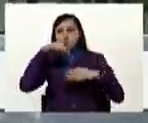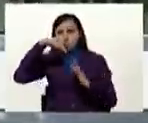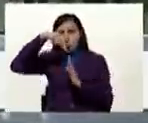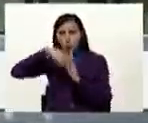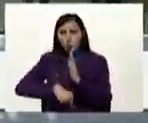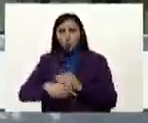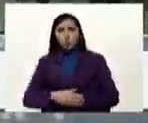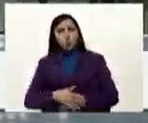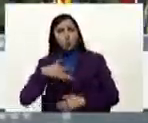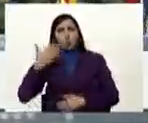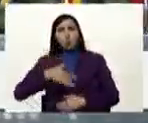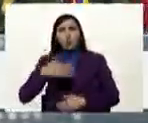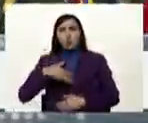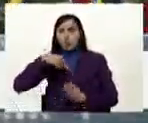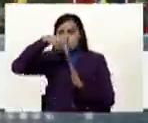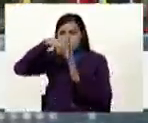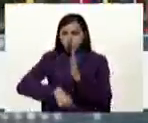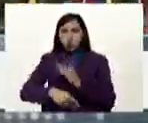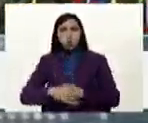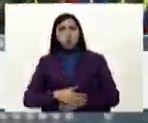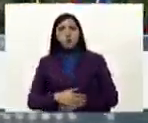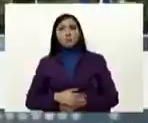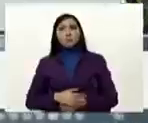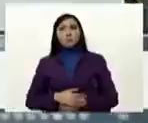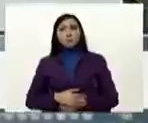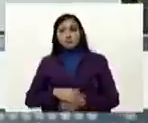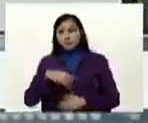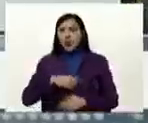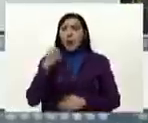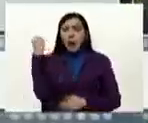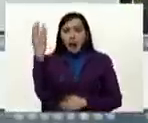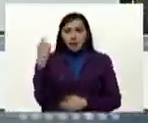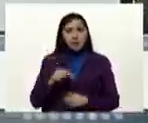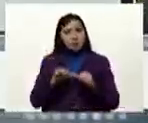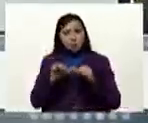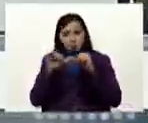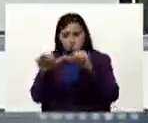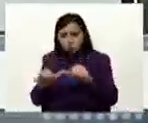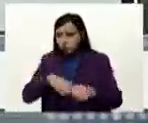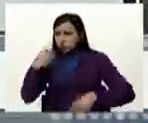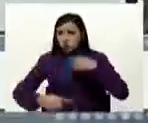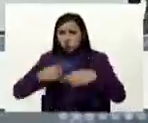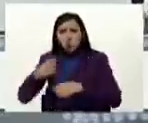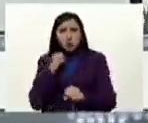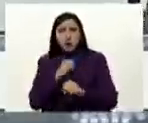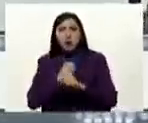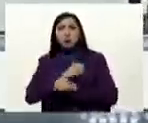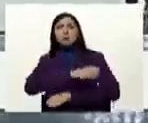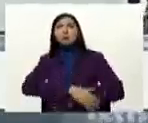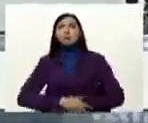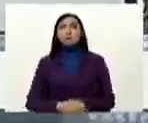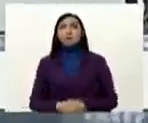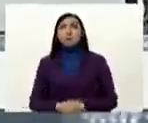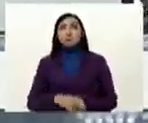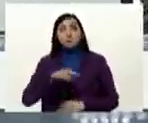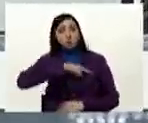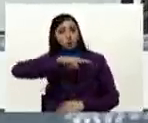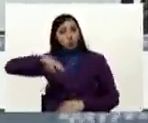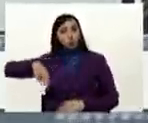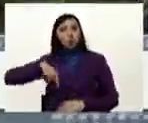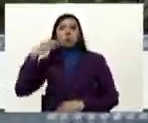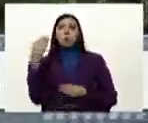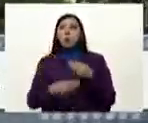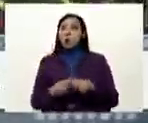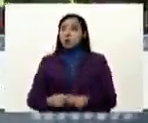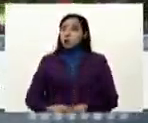en el sentimiento profundo, en la palabra permanente, en la arenga diaria. Y hemos construido, bueno,